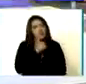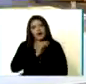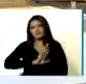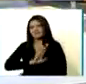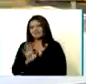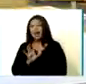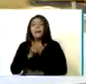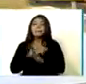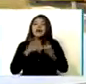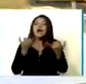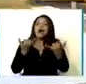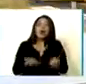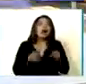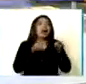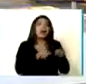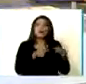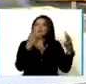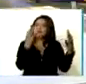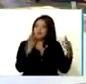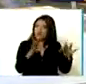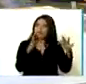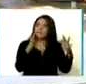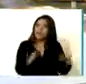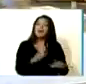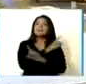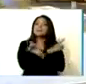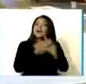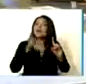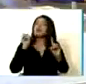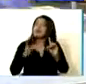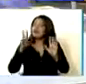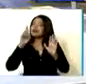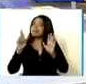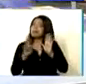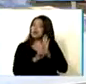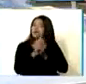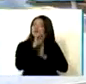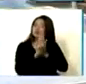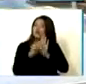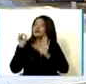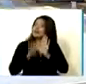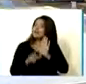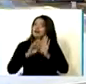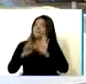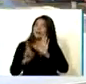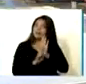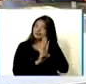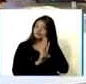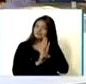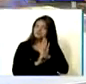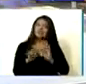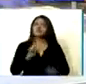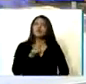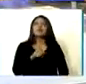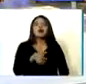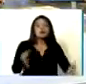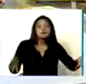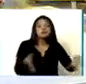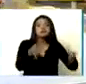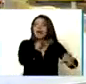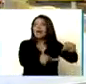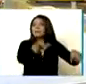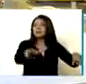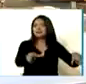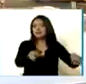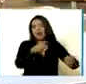que ellos pasan ahora a su estado normal, ellos tienen que respetar la Constitución de la, claro, República Bolivariana de Venezuela, y no seguirle diciendo a sus seguidores cosas que